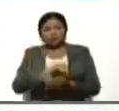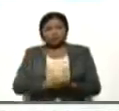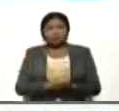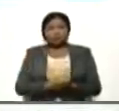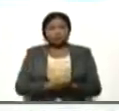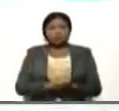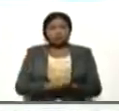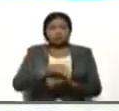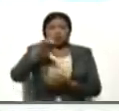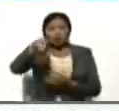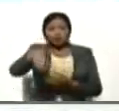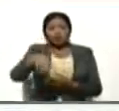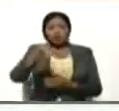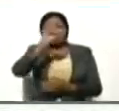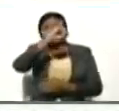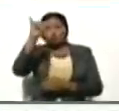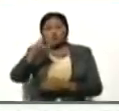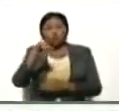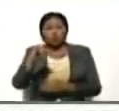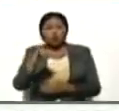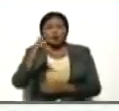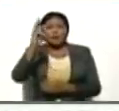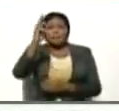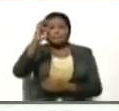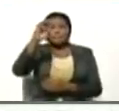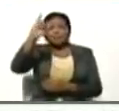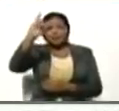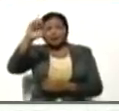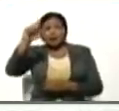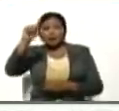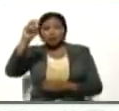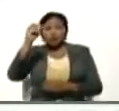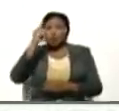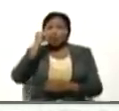Para el estado Zulia, Omar Prieto.